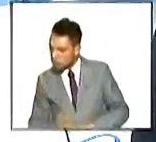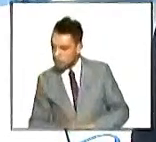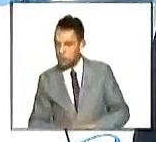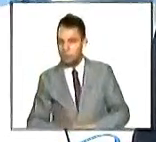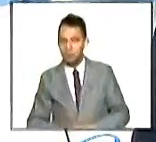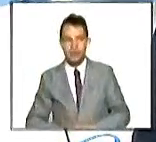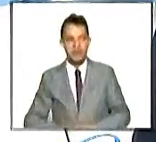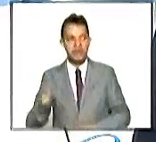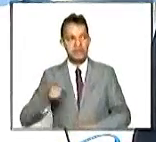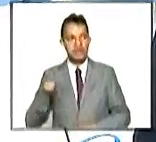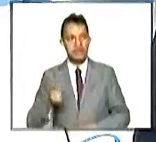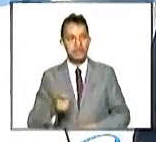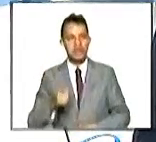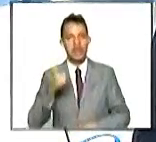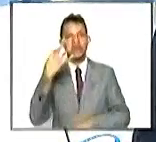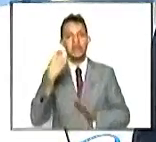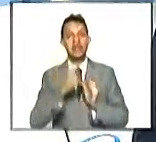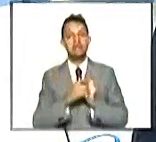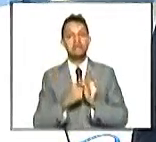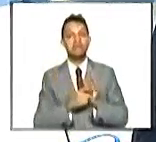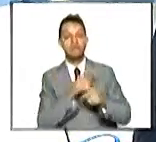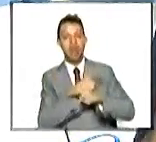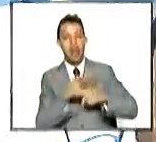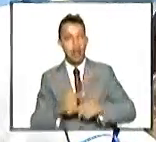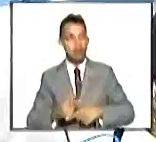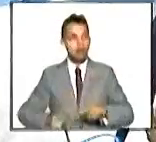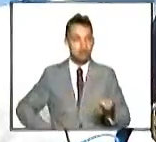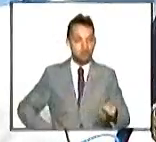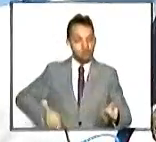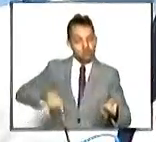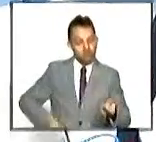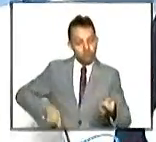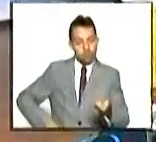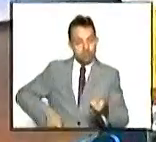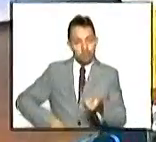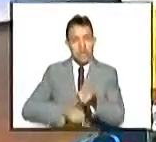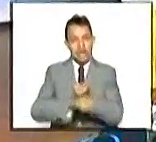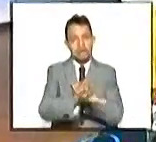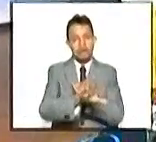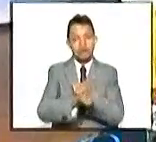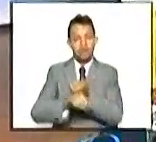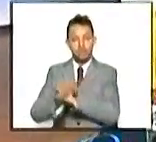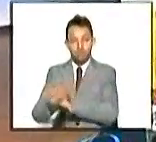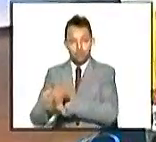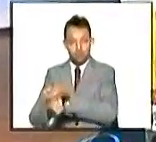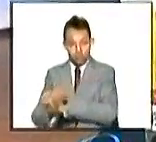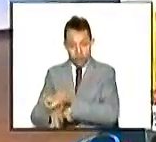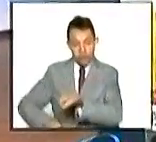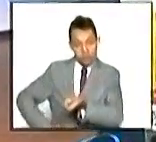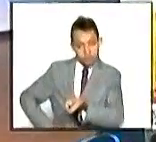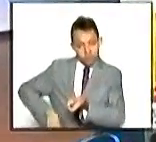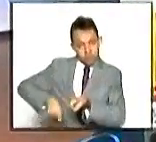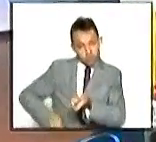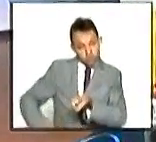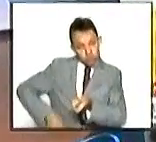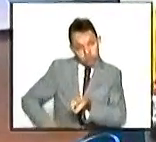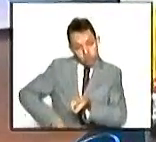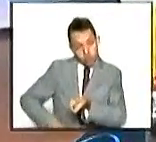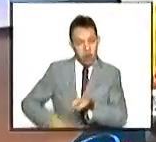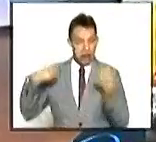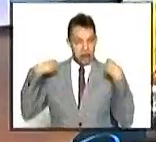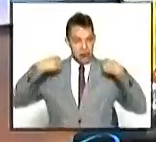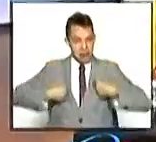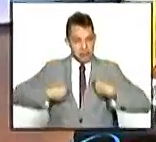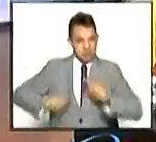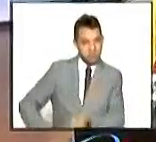tengo que fumigar el cultivo 3 veces a la semana. Y si no lo cultivo, con un día, con un fumigo, perdón, tres veces a la semana.